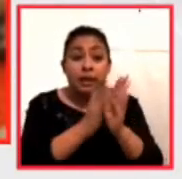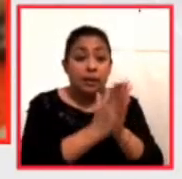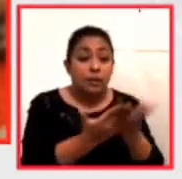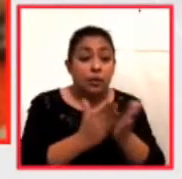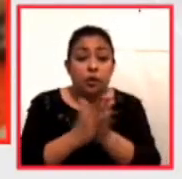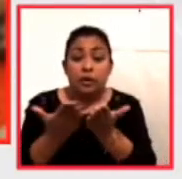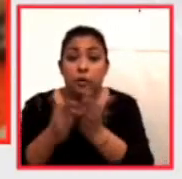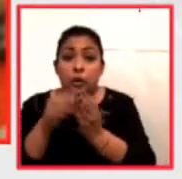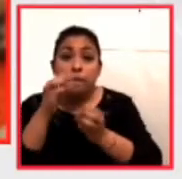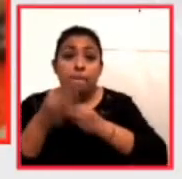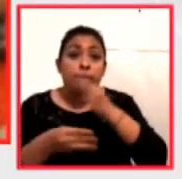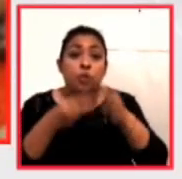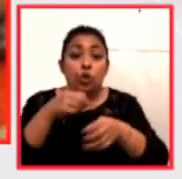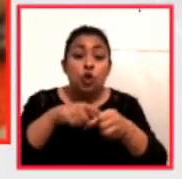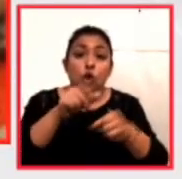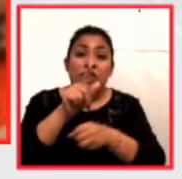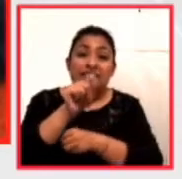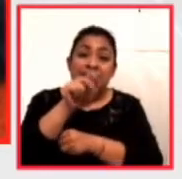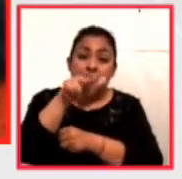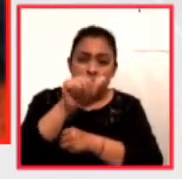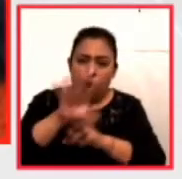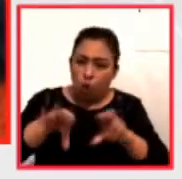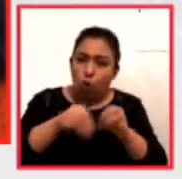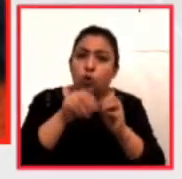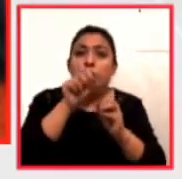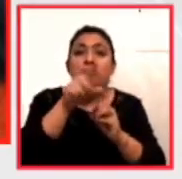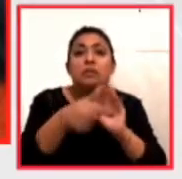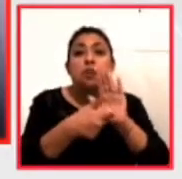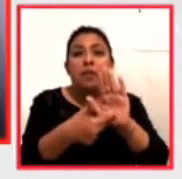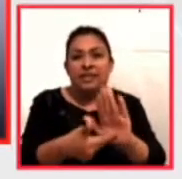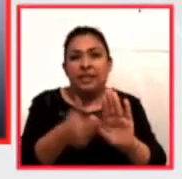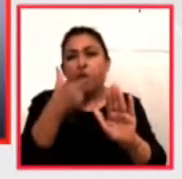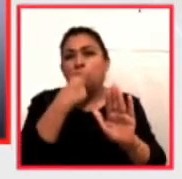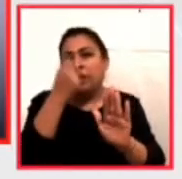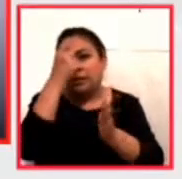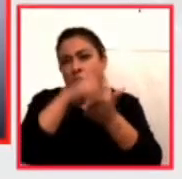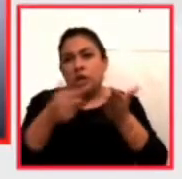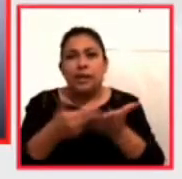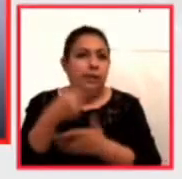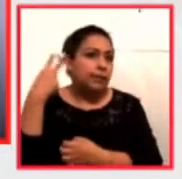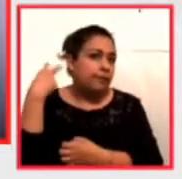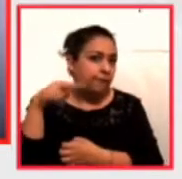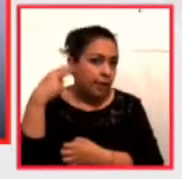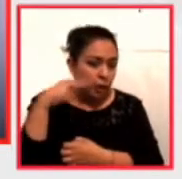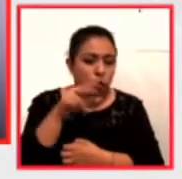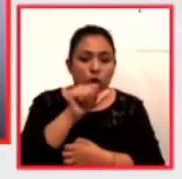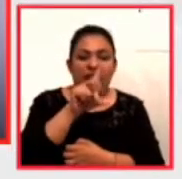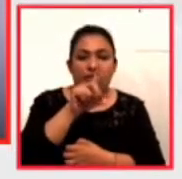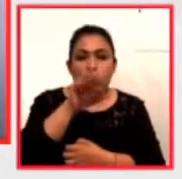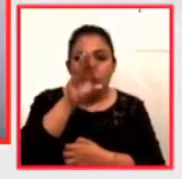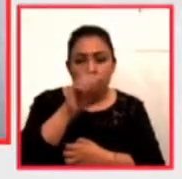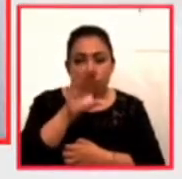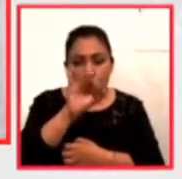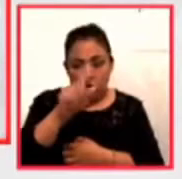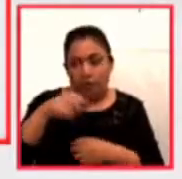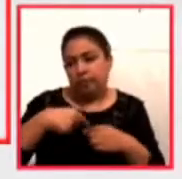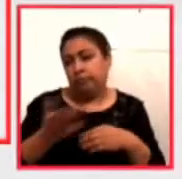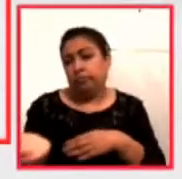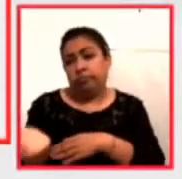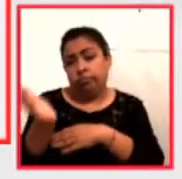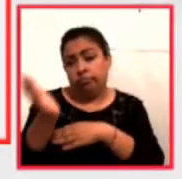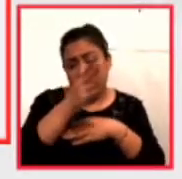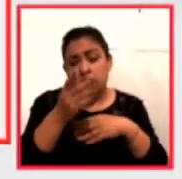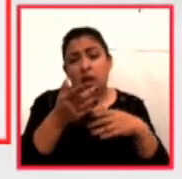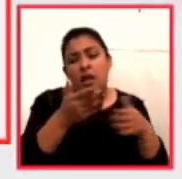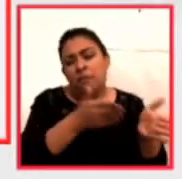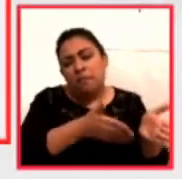Tinta. Junto con ella se va a presentar el escritor veracruzano Adolfo Córdoba. A lo largo del día, dentro